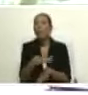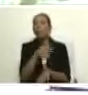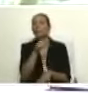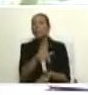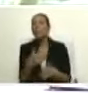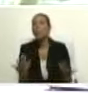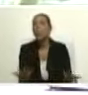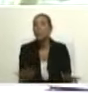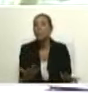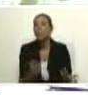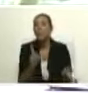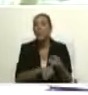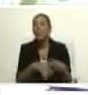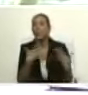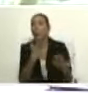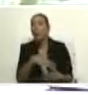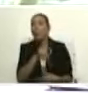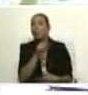estabas, Nico?